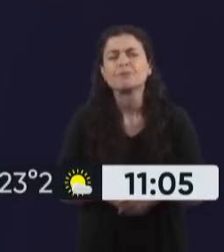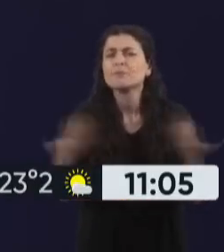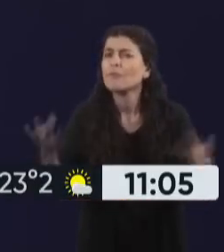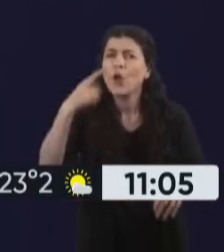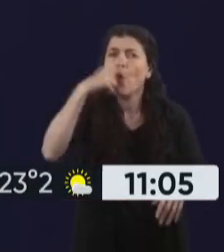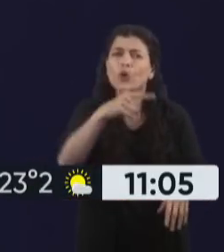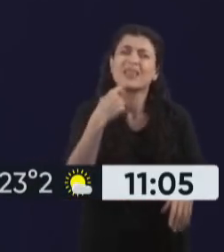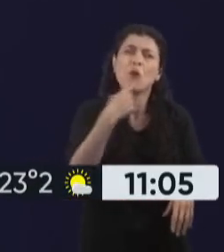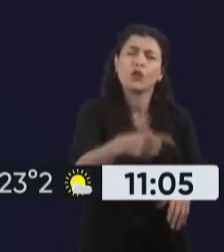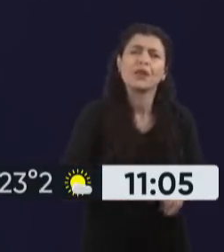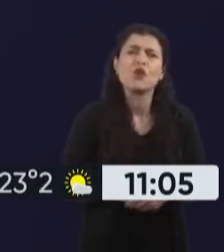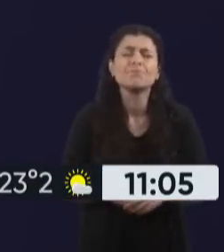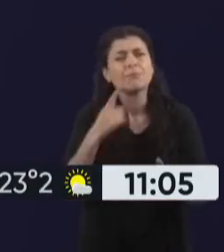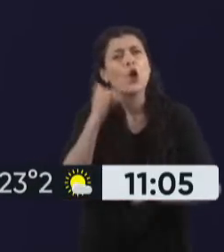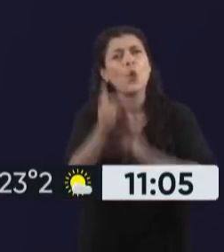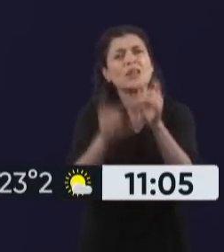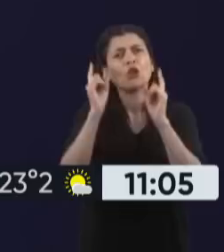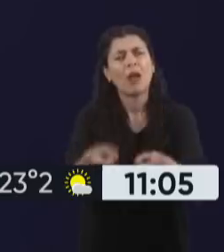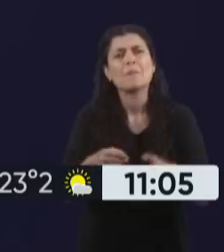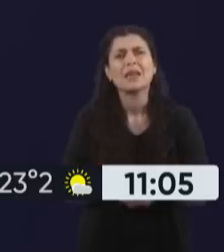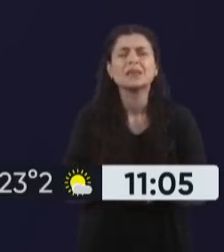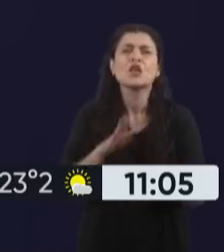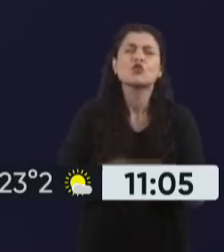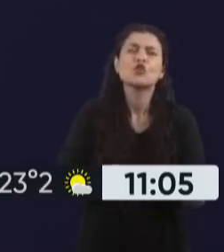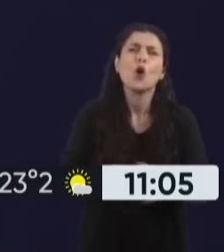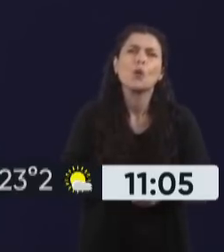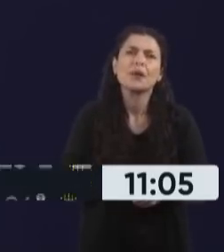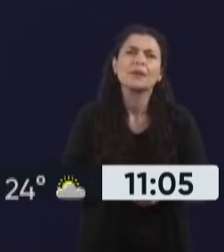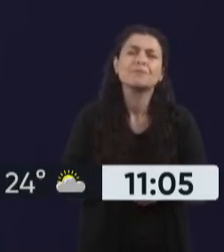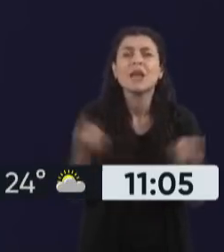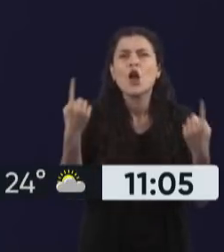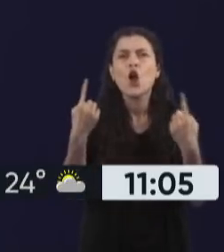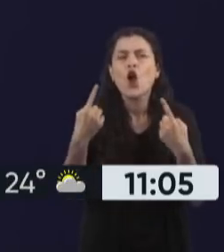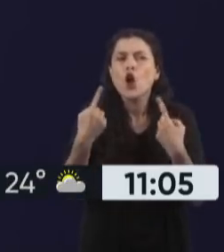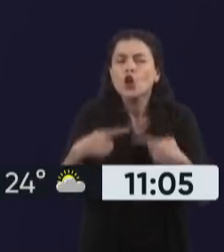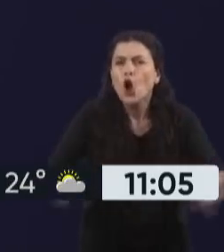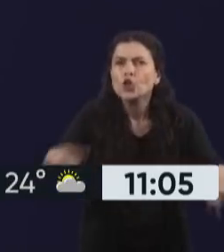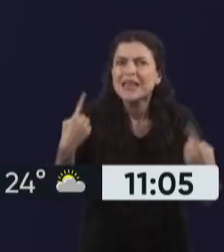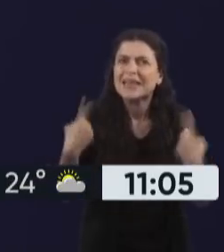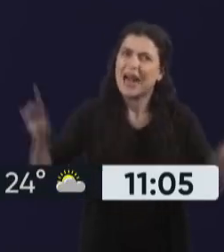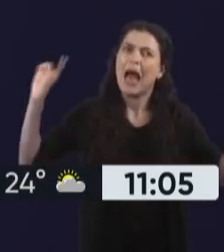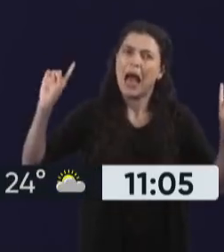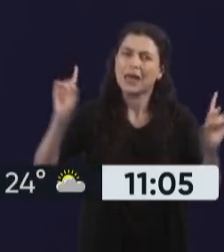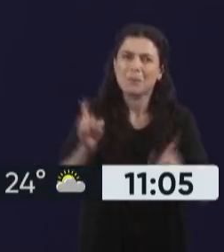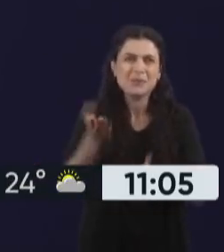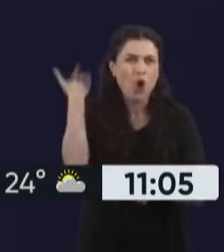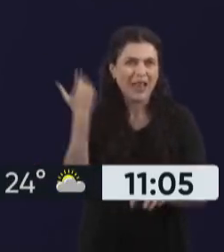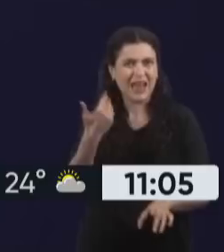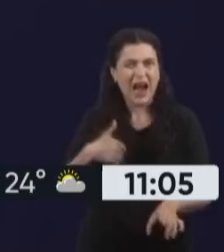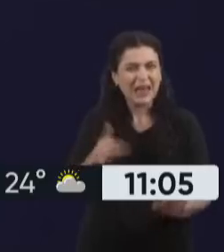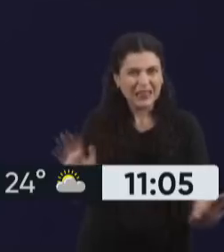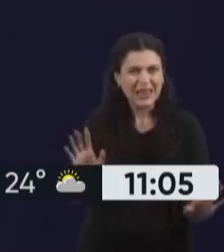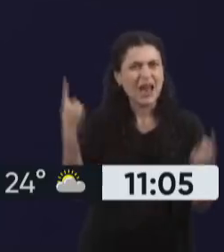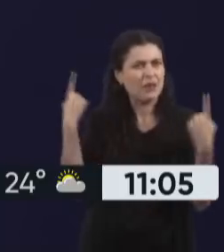Por último, contarles, dentro de las cuestiones exóticas que pasaban en la República Argentina, exóticas